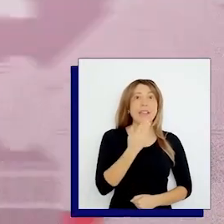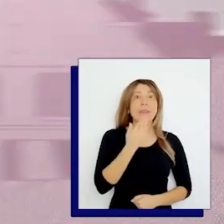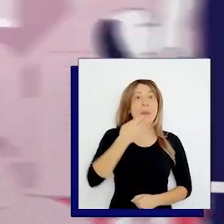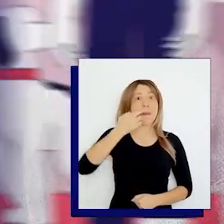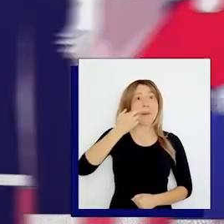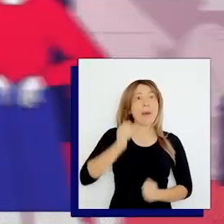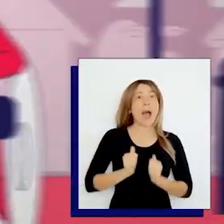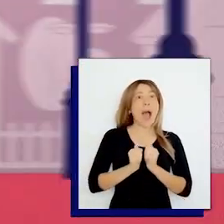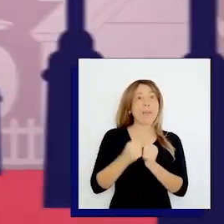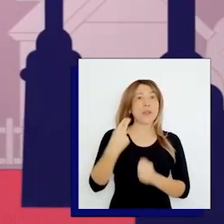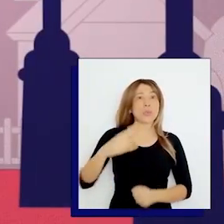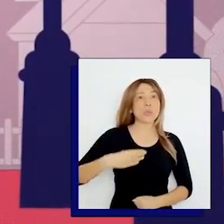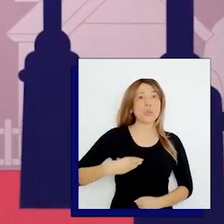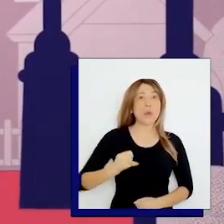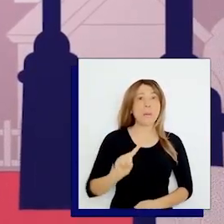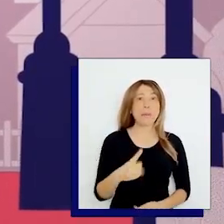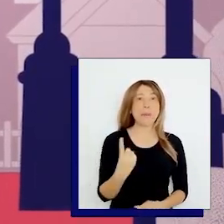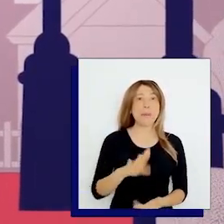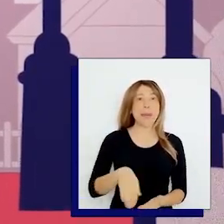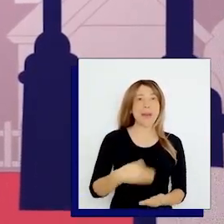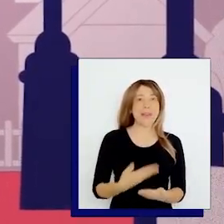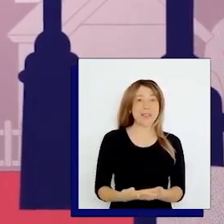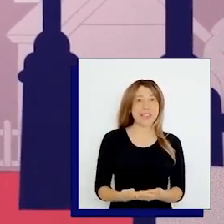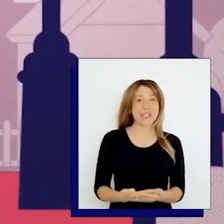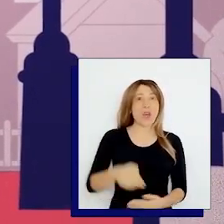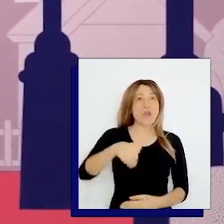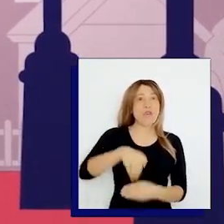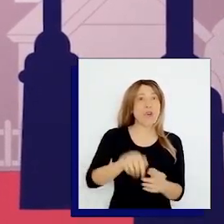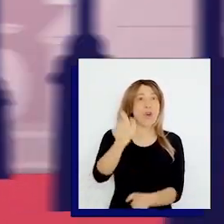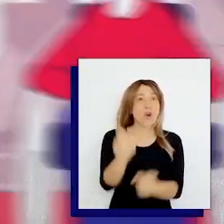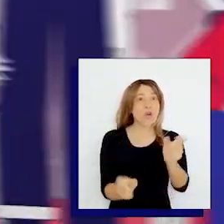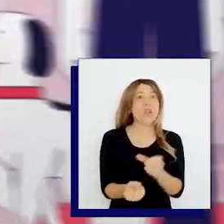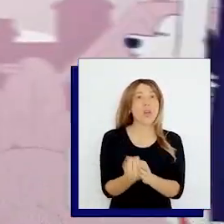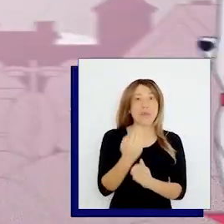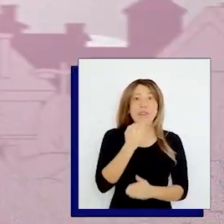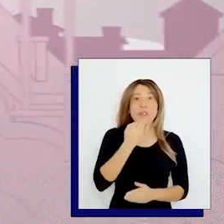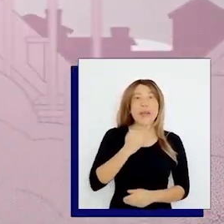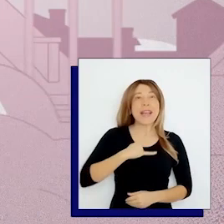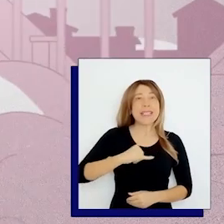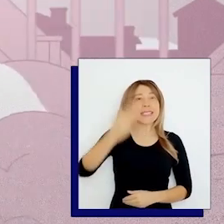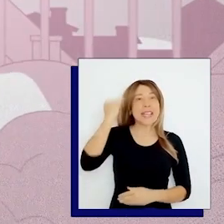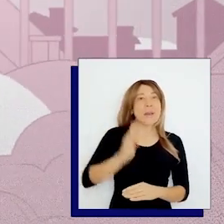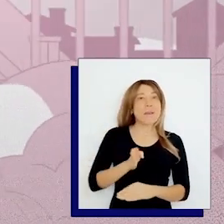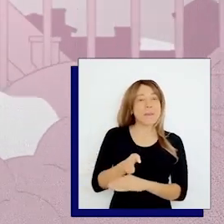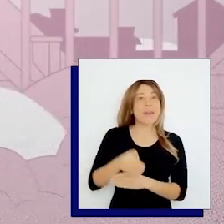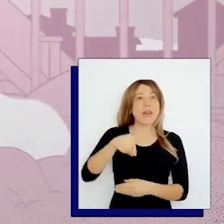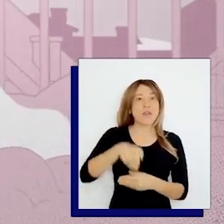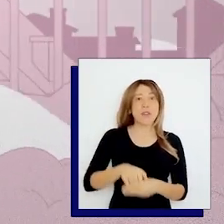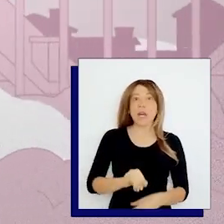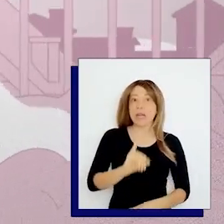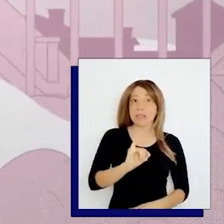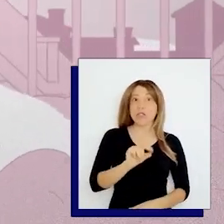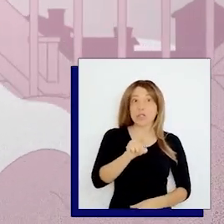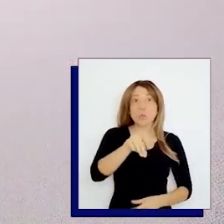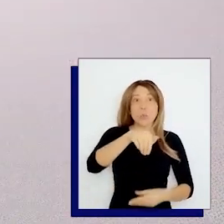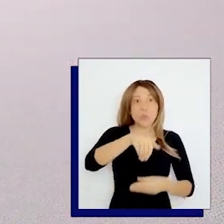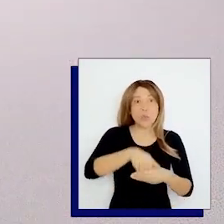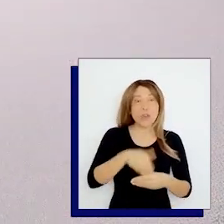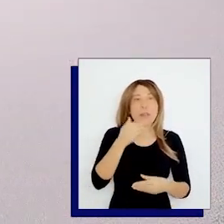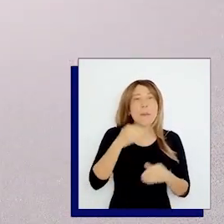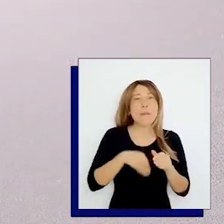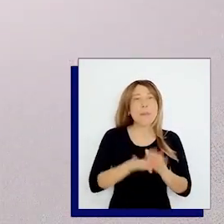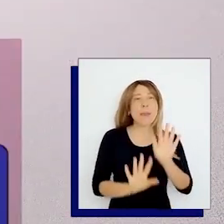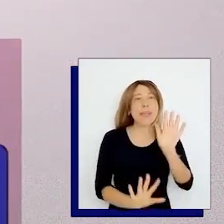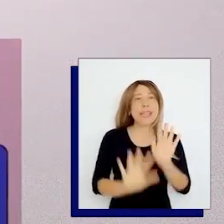padres. También el padre que acompaña a sus hijos por primera vez. Y los que siempre han estado. Sí, votas tú y las más de